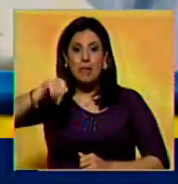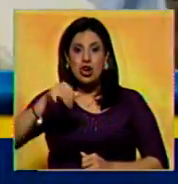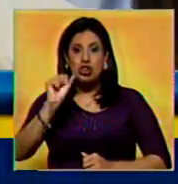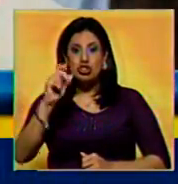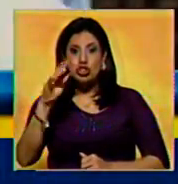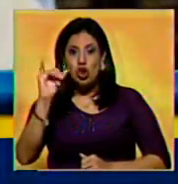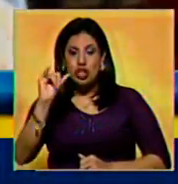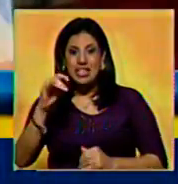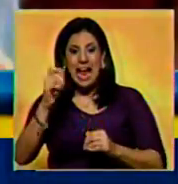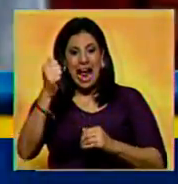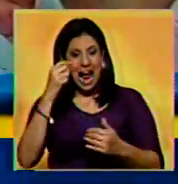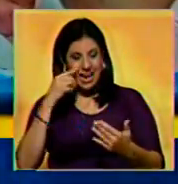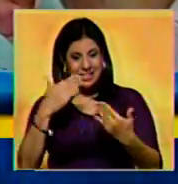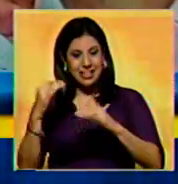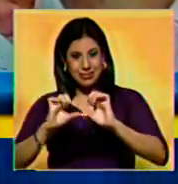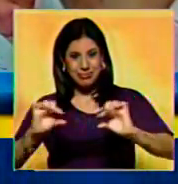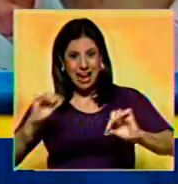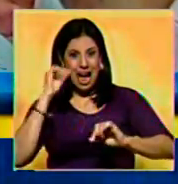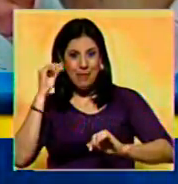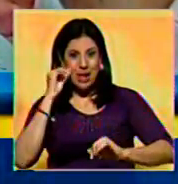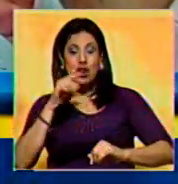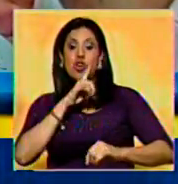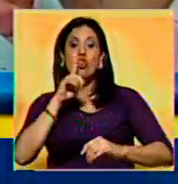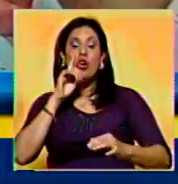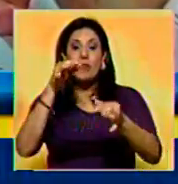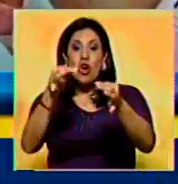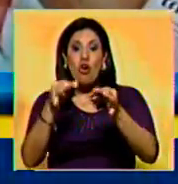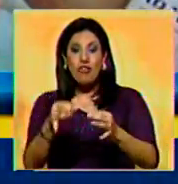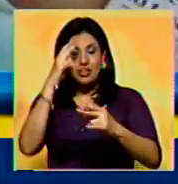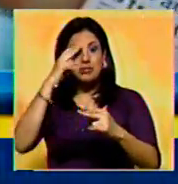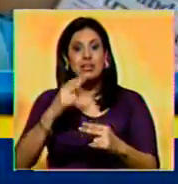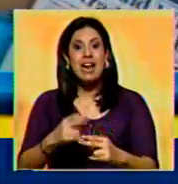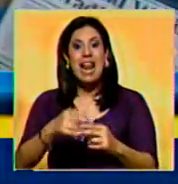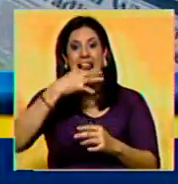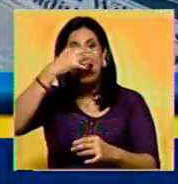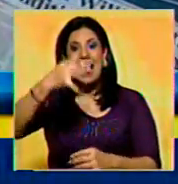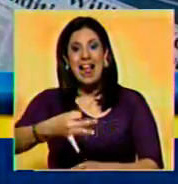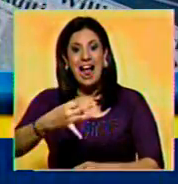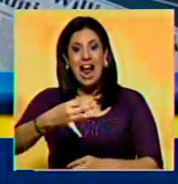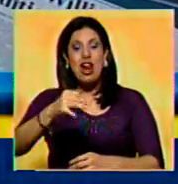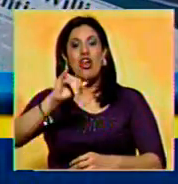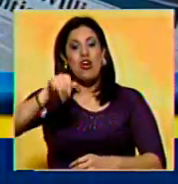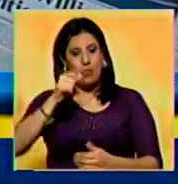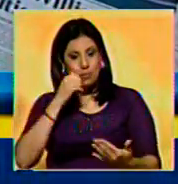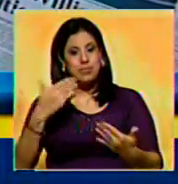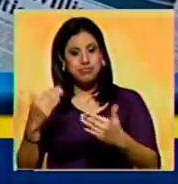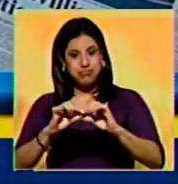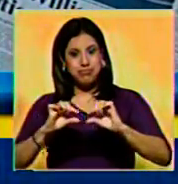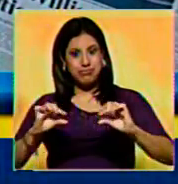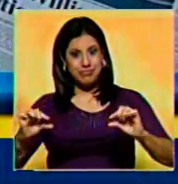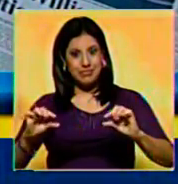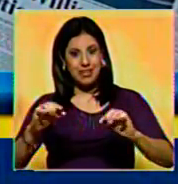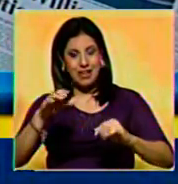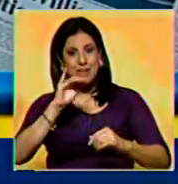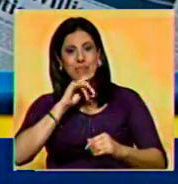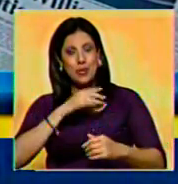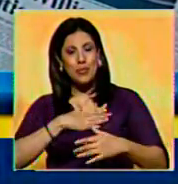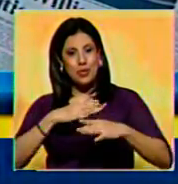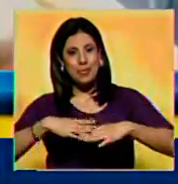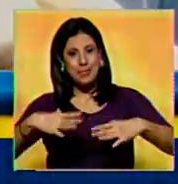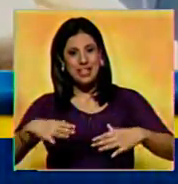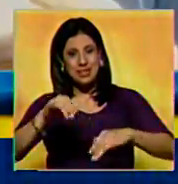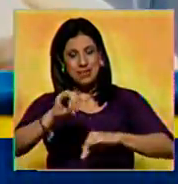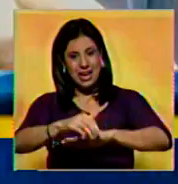George Alexander Louis y su nombre oficial será Su Alteza Real George Alexander Louis, príncipe de